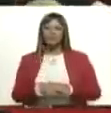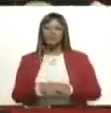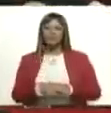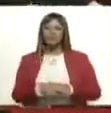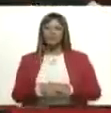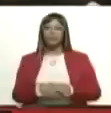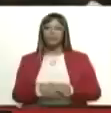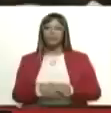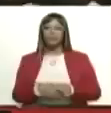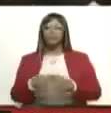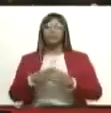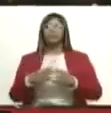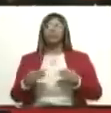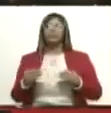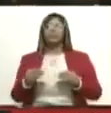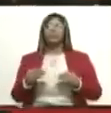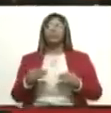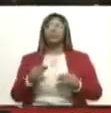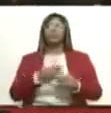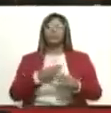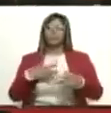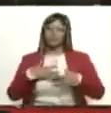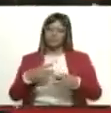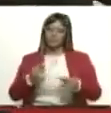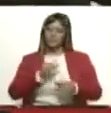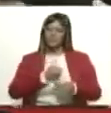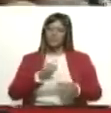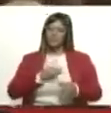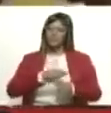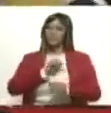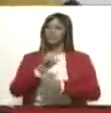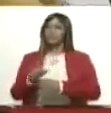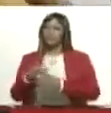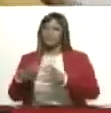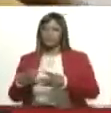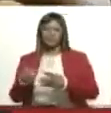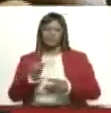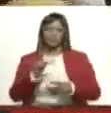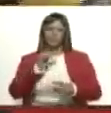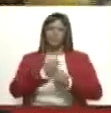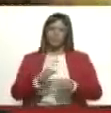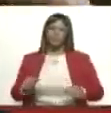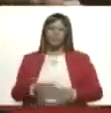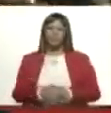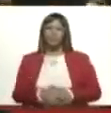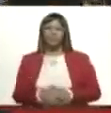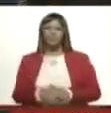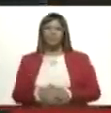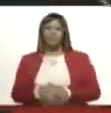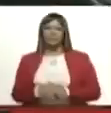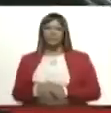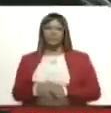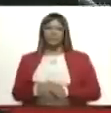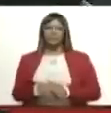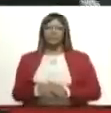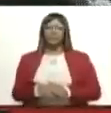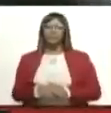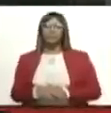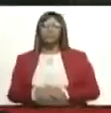tenemos que entender que en todo caso el interés individual no puede estar por encima del interés colectivo. En ese momento se habla de 2 meses la sanción.